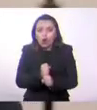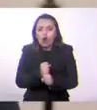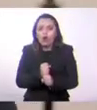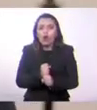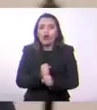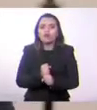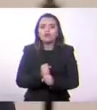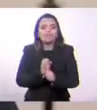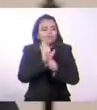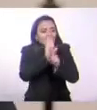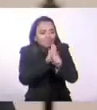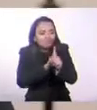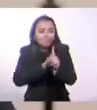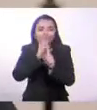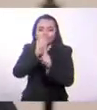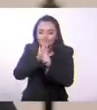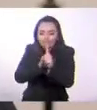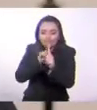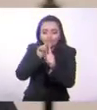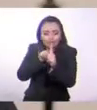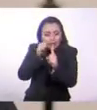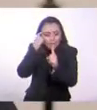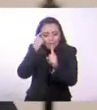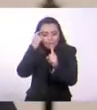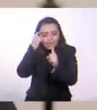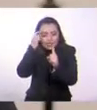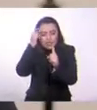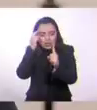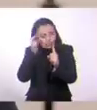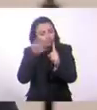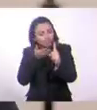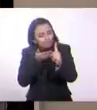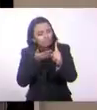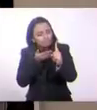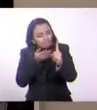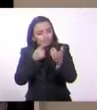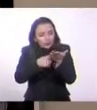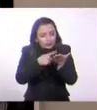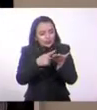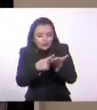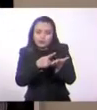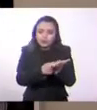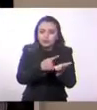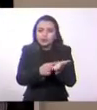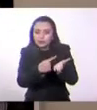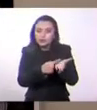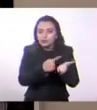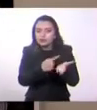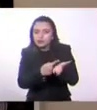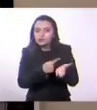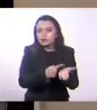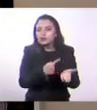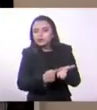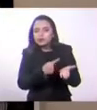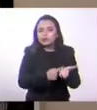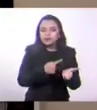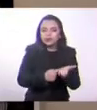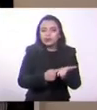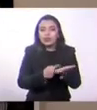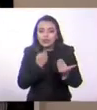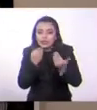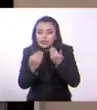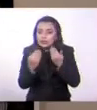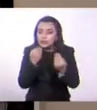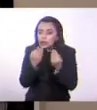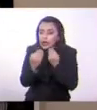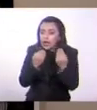dar ideas lo suficientemente claras y precisas para convencer a los demás. Porque un argumento no puede ser como